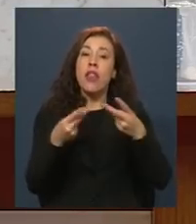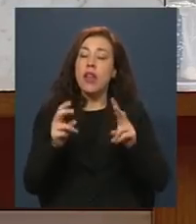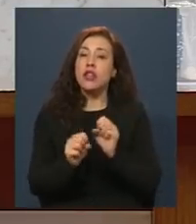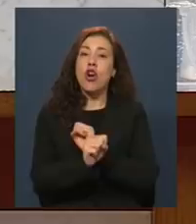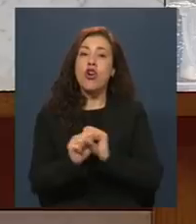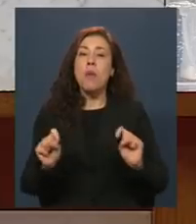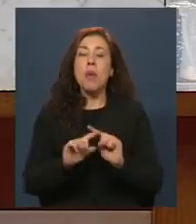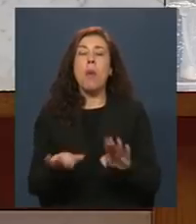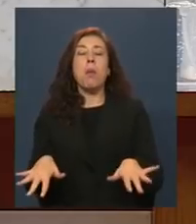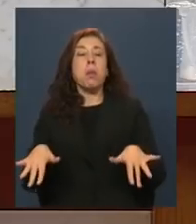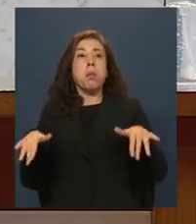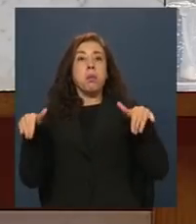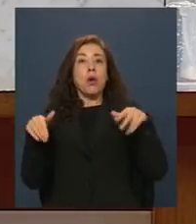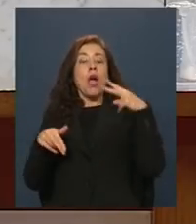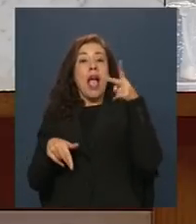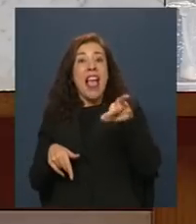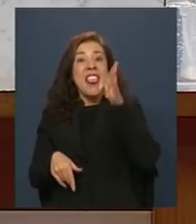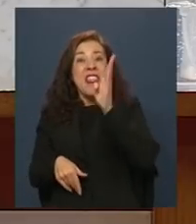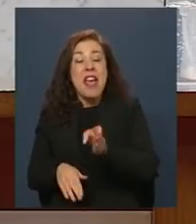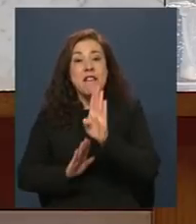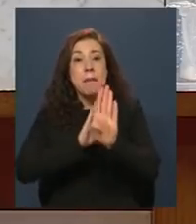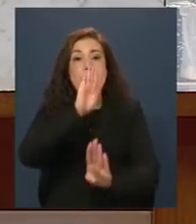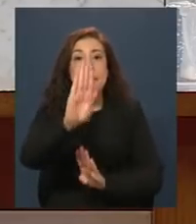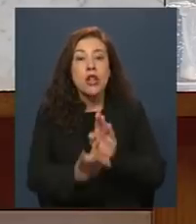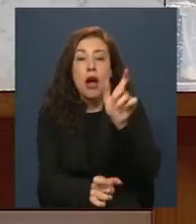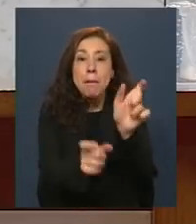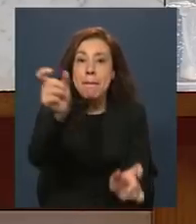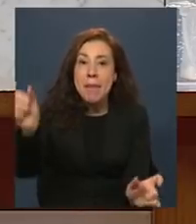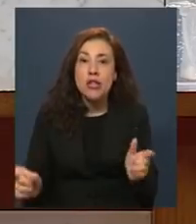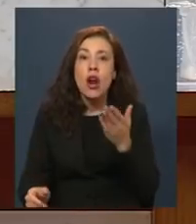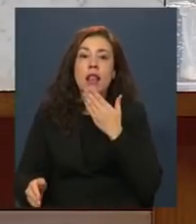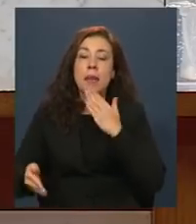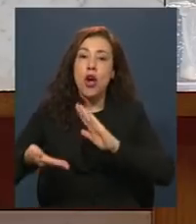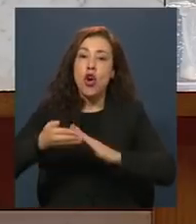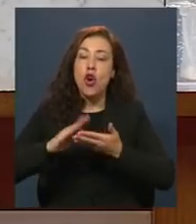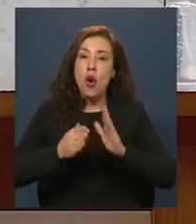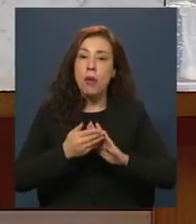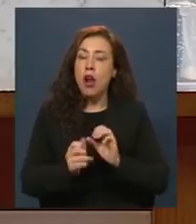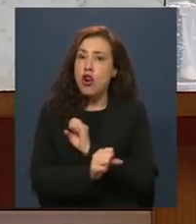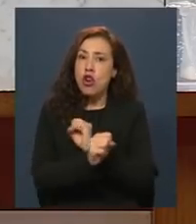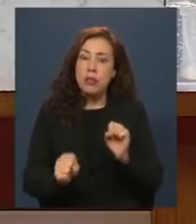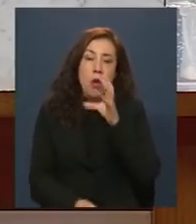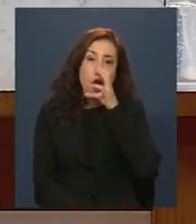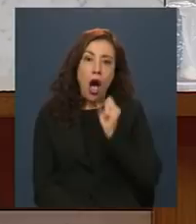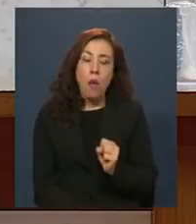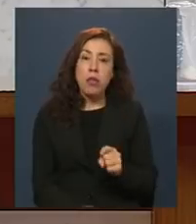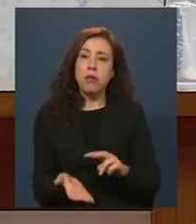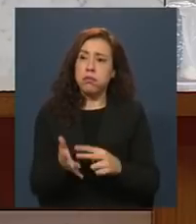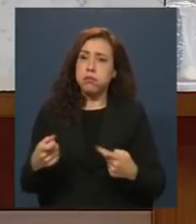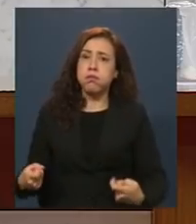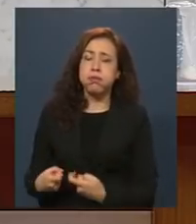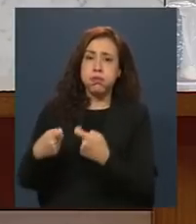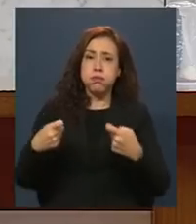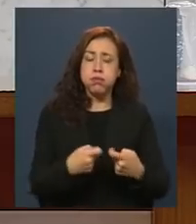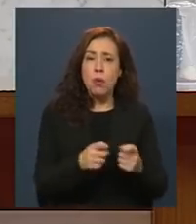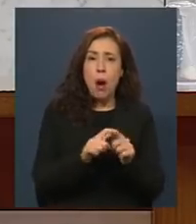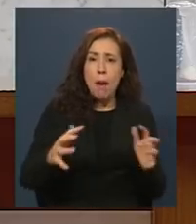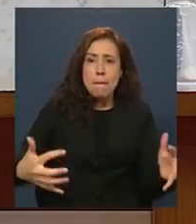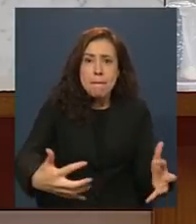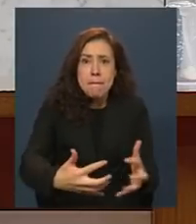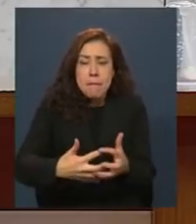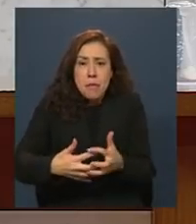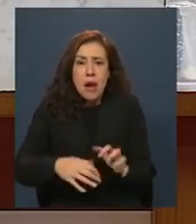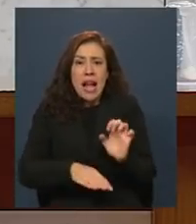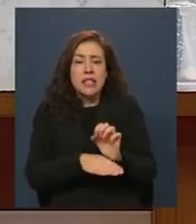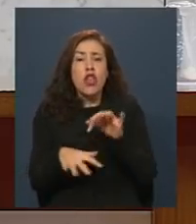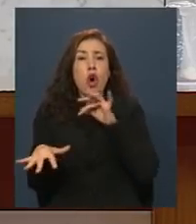puede inhibir de su función de proteger a las personas y comunidades. No es tolerable la disputa del monopolio del Estado sobre